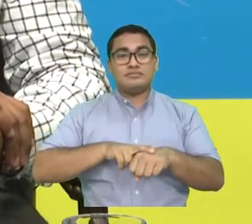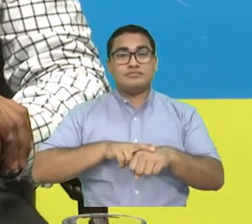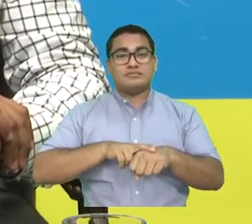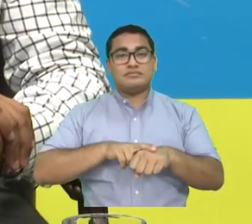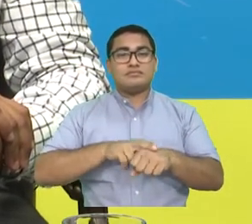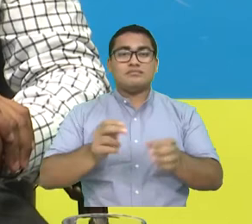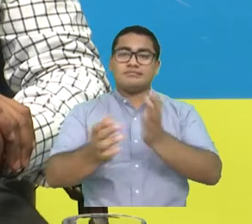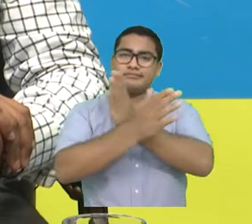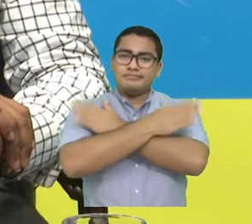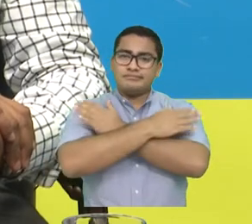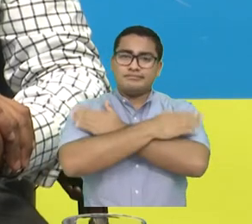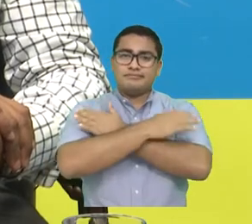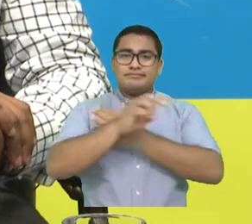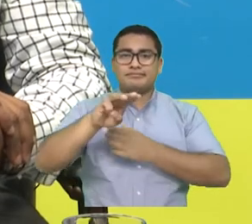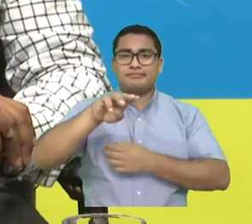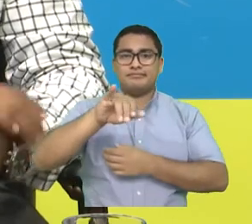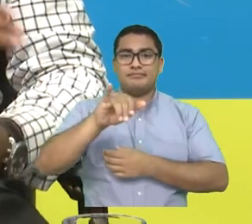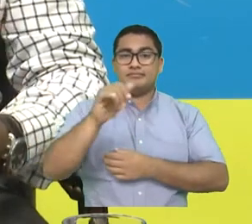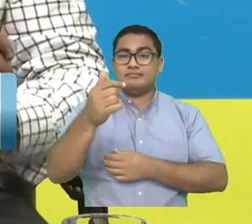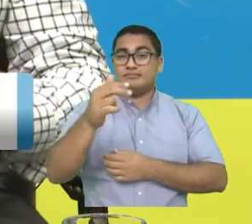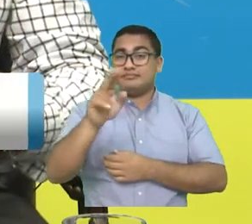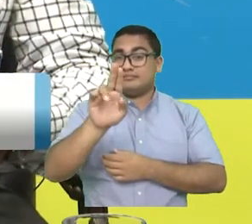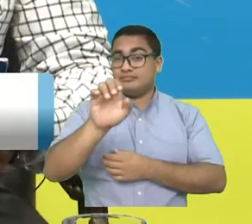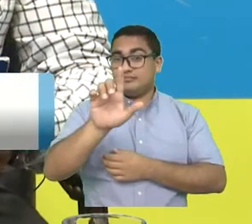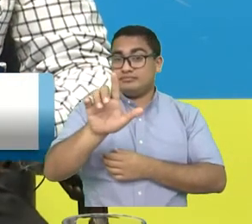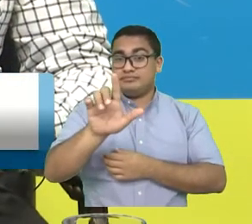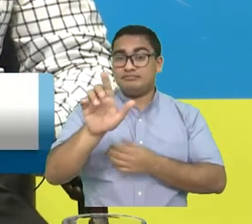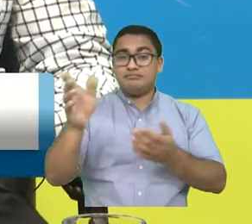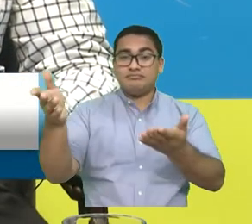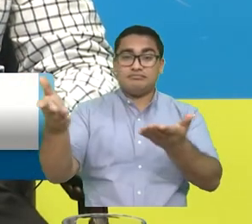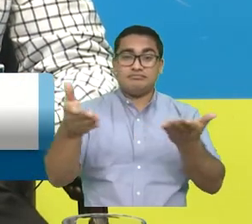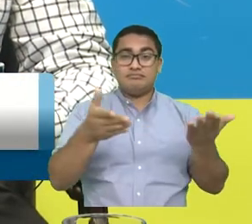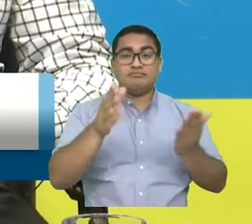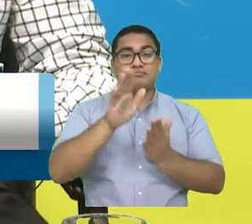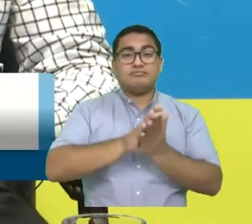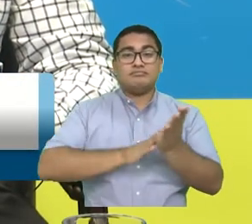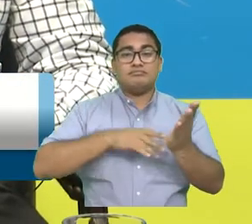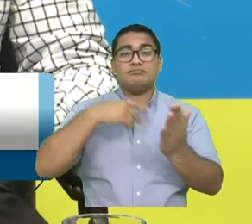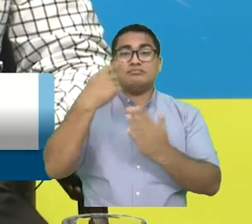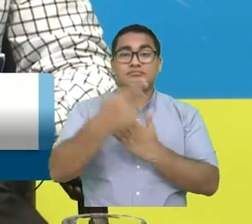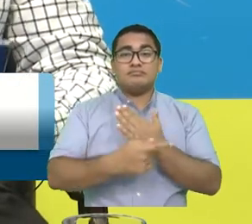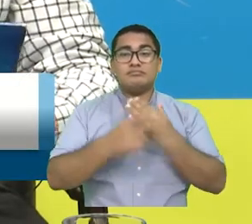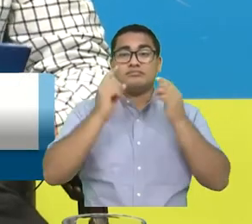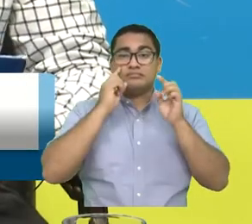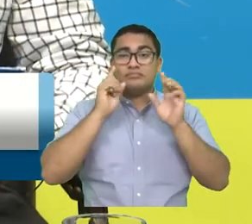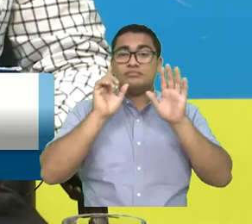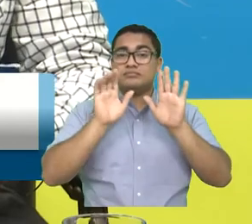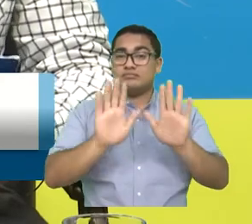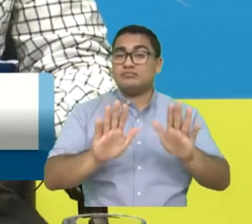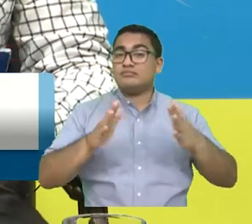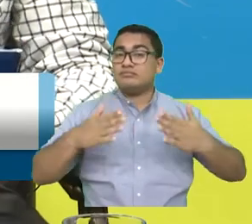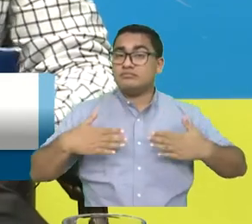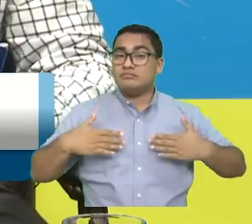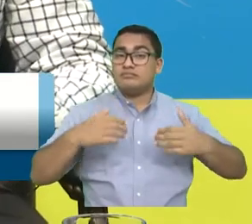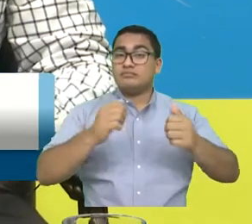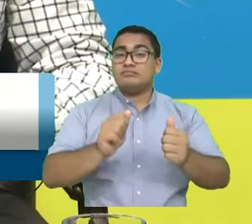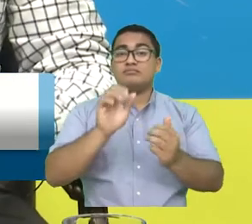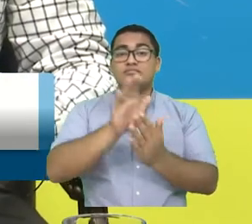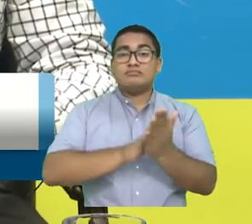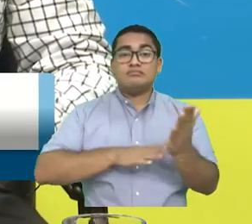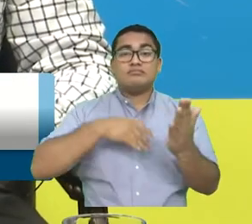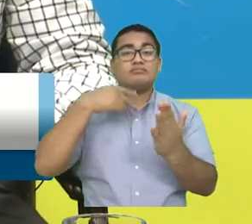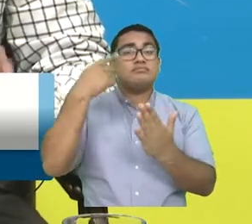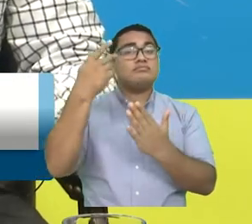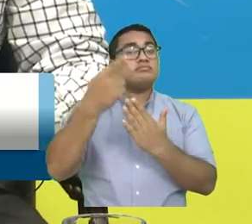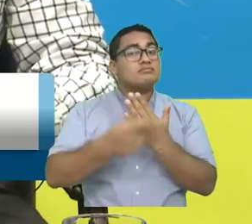Asamblea Nacional. Les saluda Miguel Carranza Mena y les doy la bienvenida a un programa más de Prevenir es Salud, un programa donde conversamos